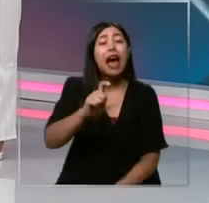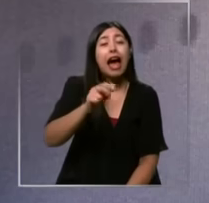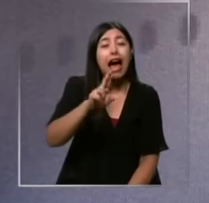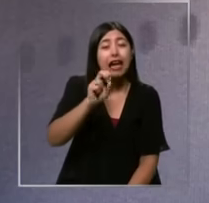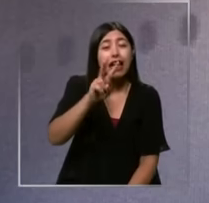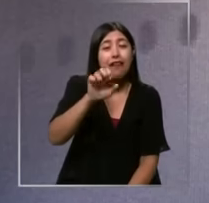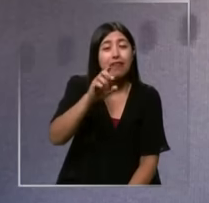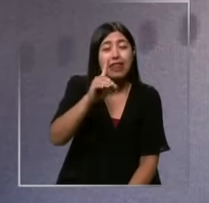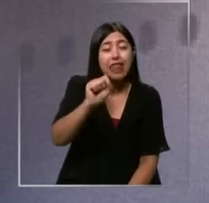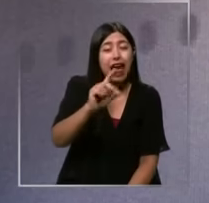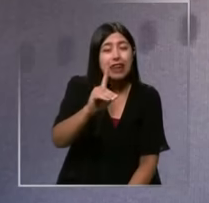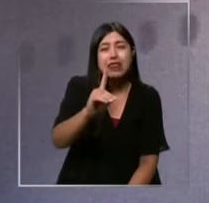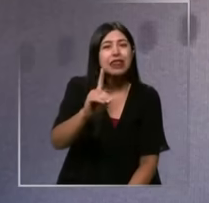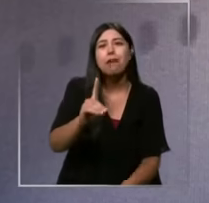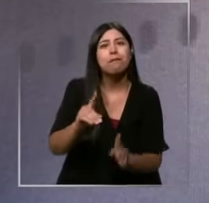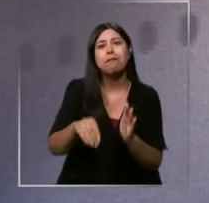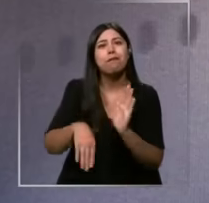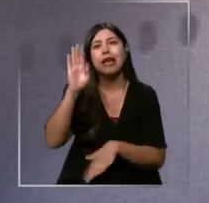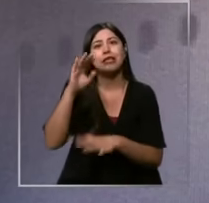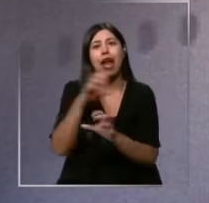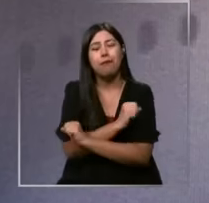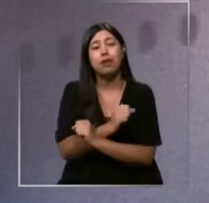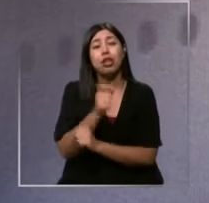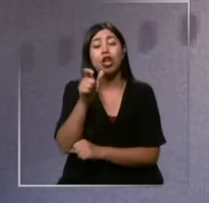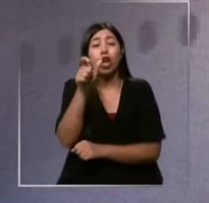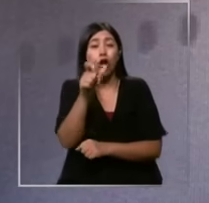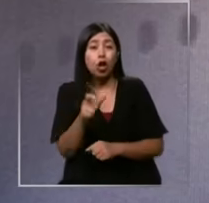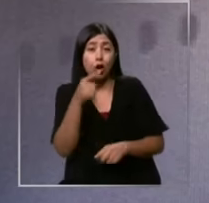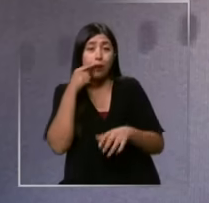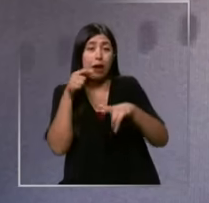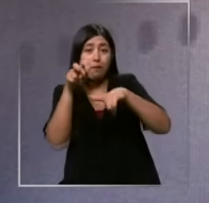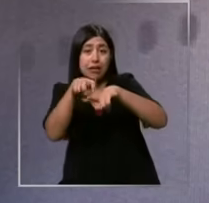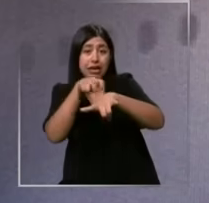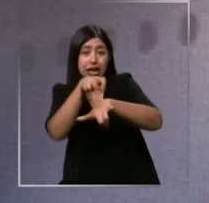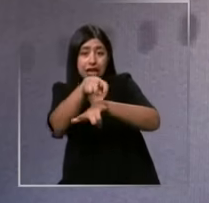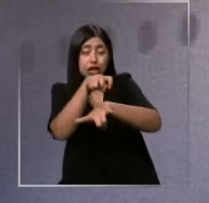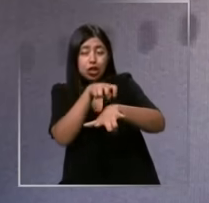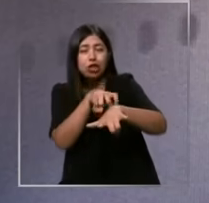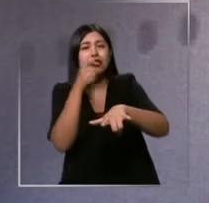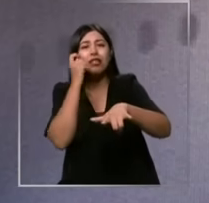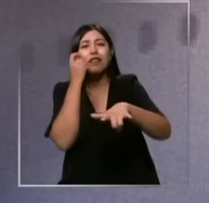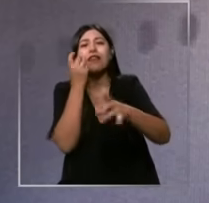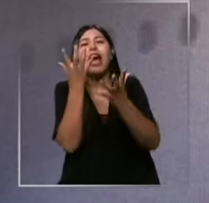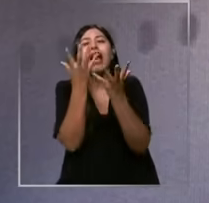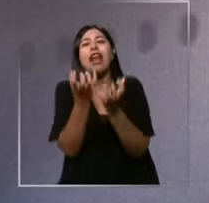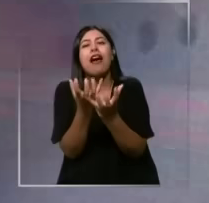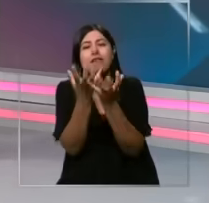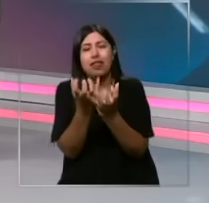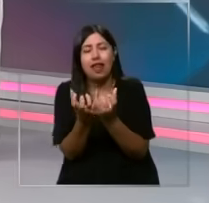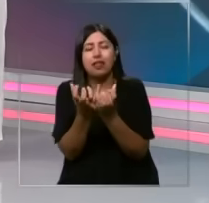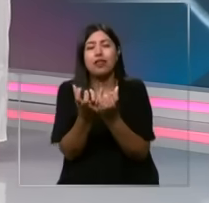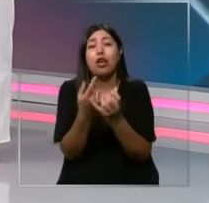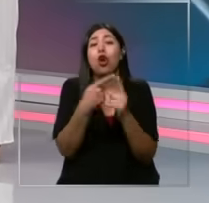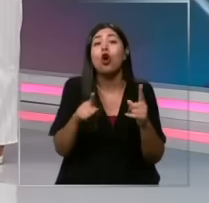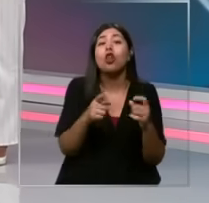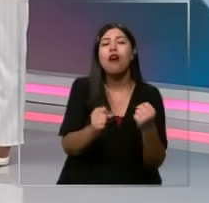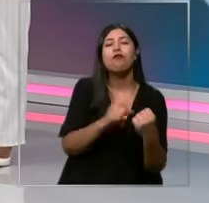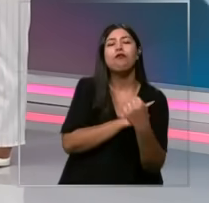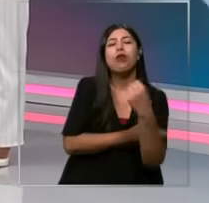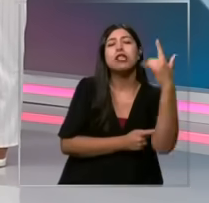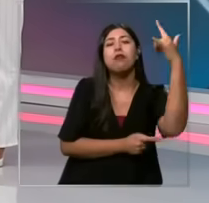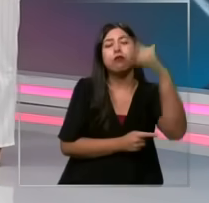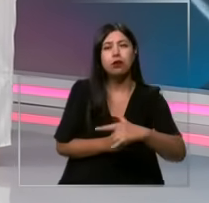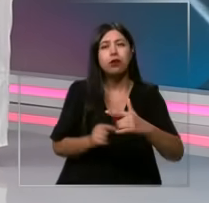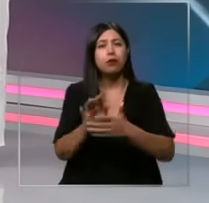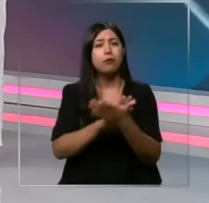a la de gravedad. En cambio, el pasajero solamente tiene la fuerza de gravedad actuando sobre él. Si se provoca un cambio así de brusco en las condiciones climáticas,